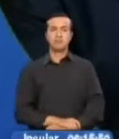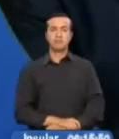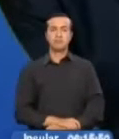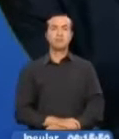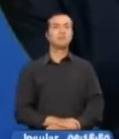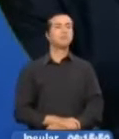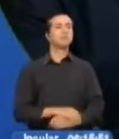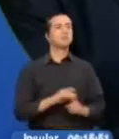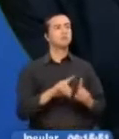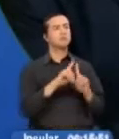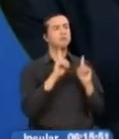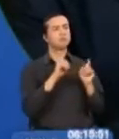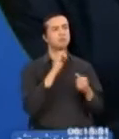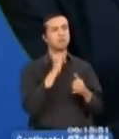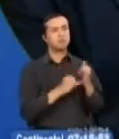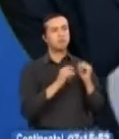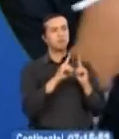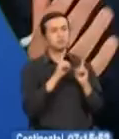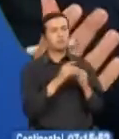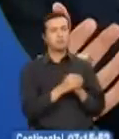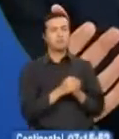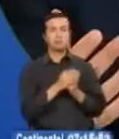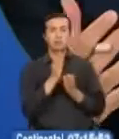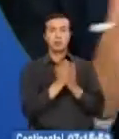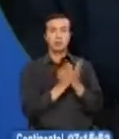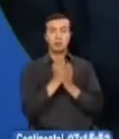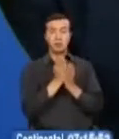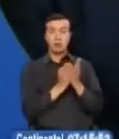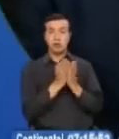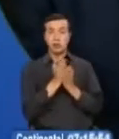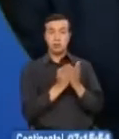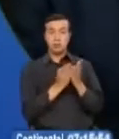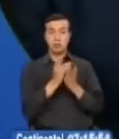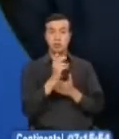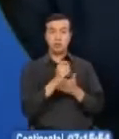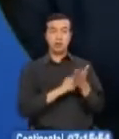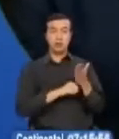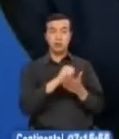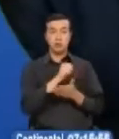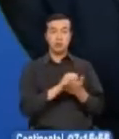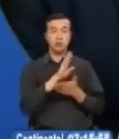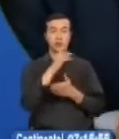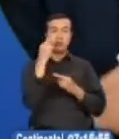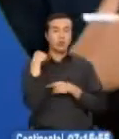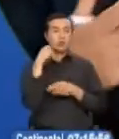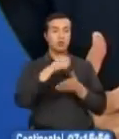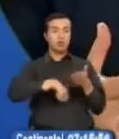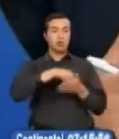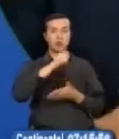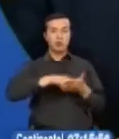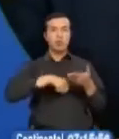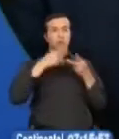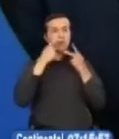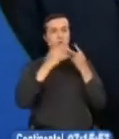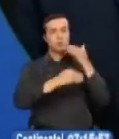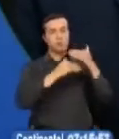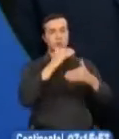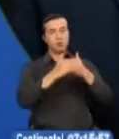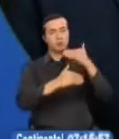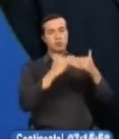rápidamente juan pablo y para finalizar el cerco es el ente rector de la contratación pública hablemos de sus procesos que se adelantan